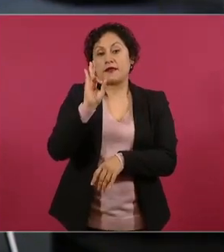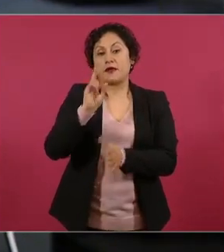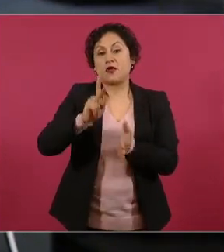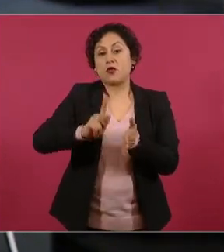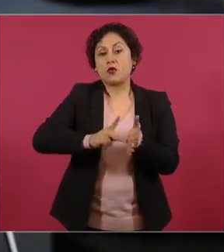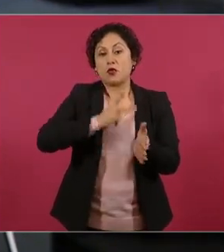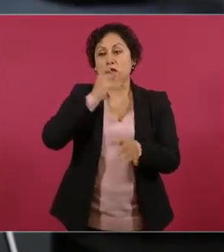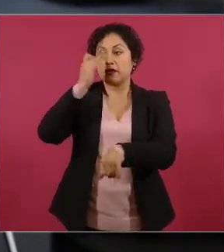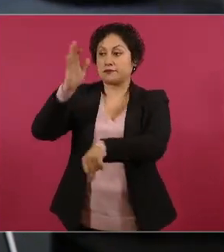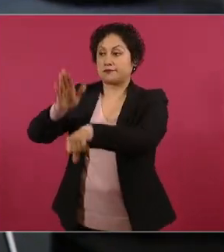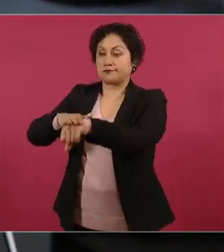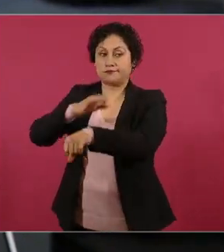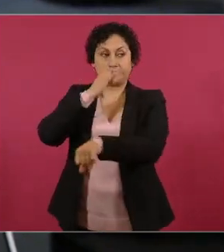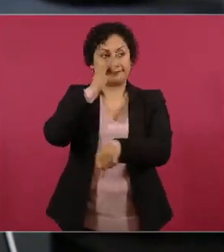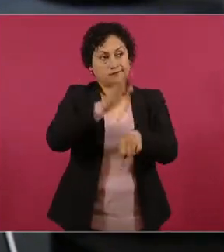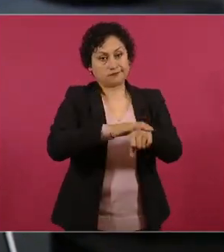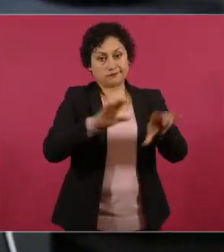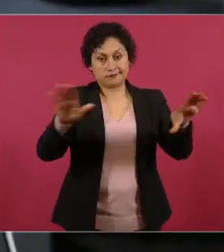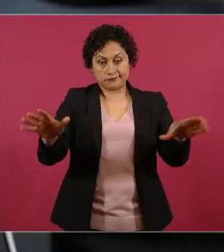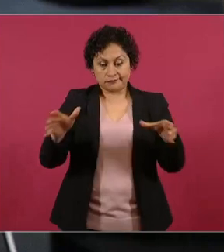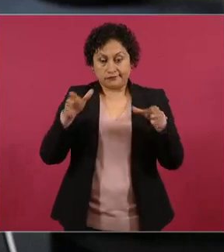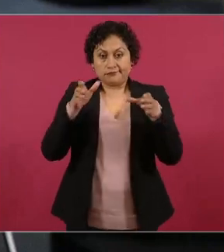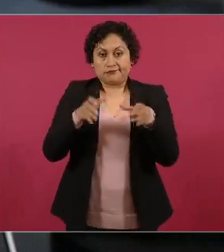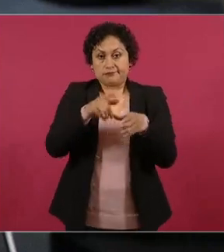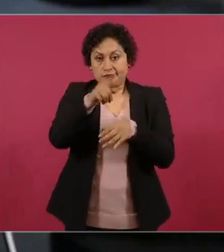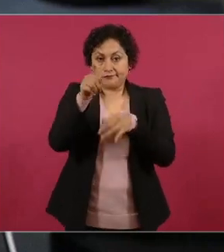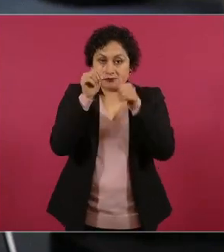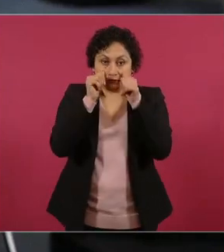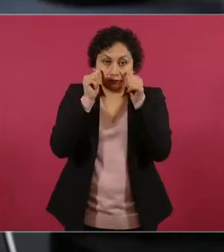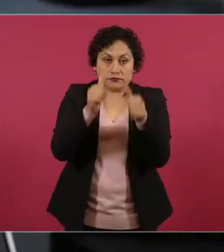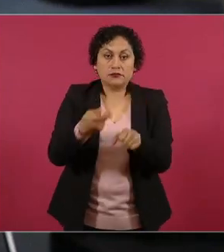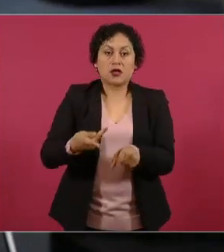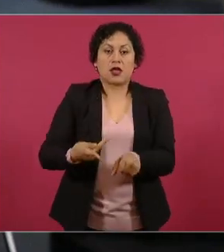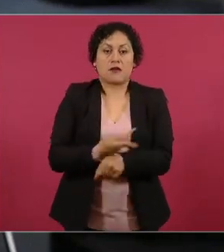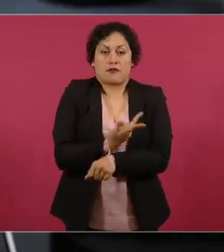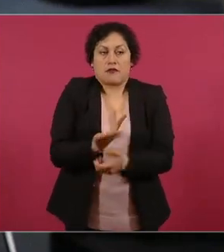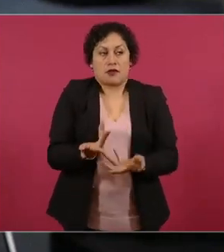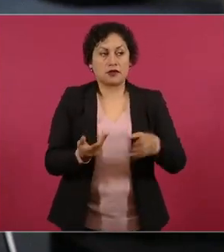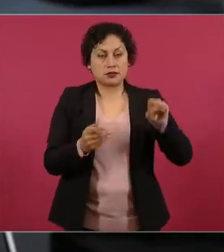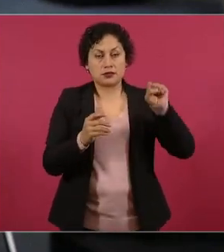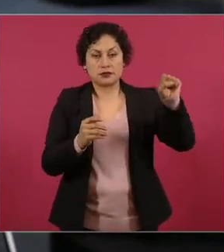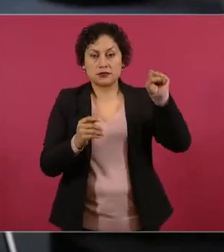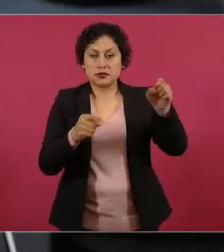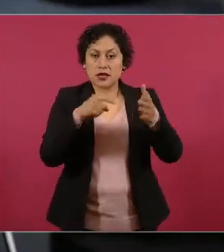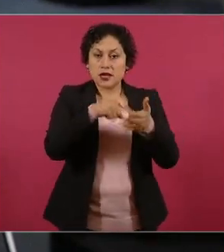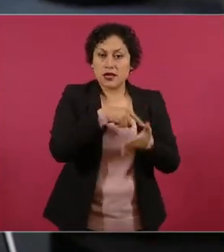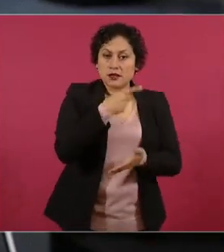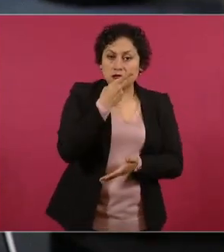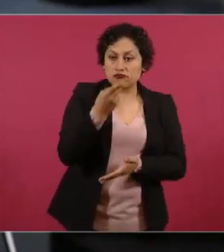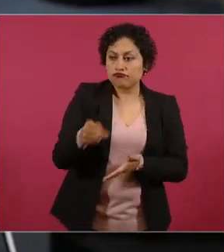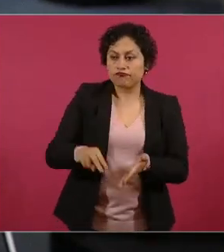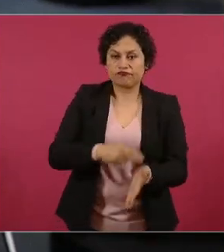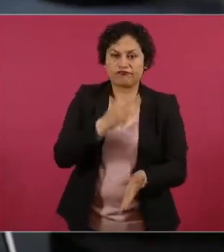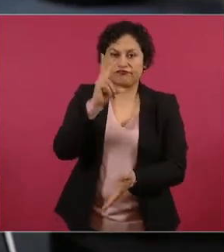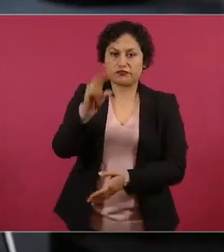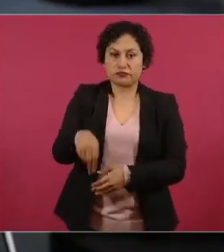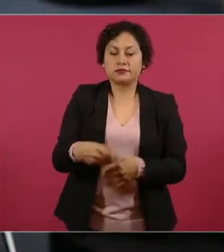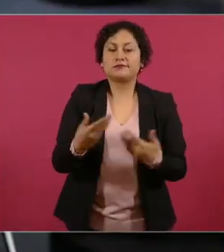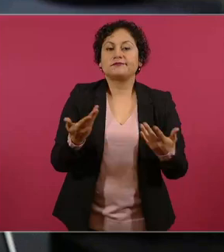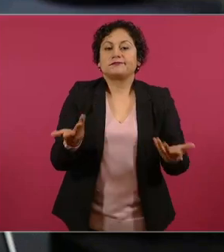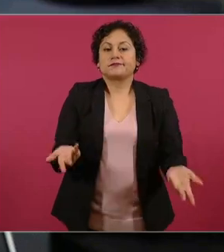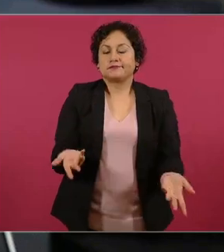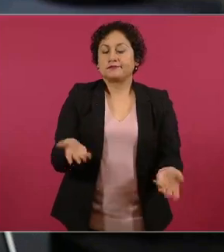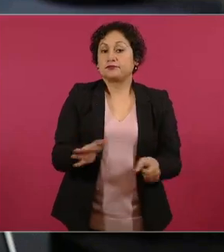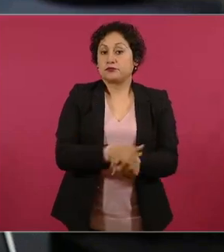qué es lo que está pasando con este sindicato, que pues no permite, no ha hecho esta firma, y que pues lo que